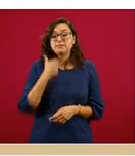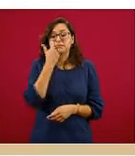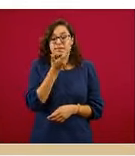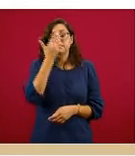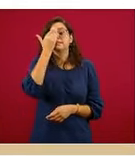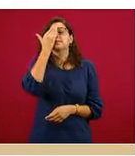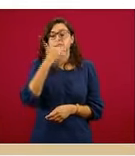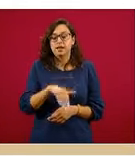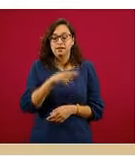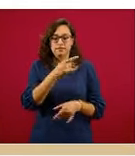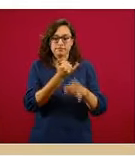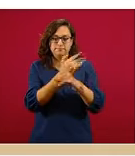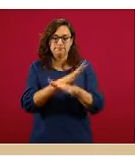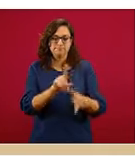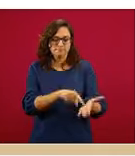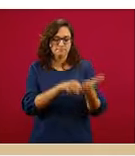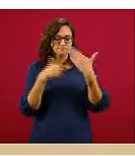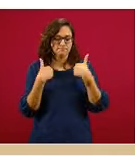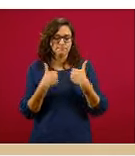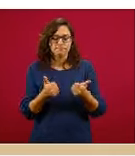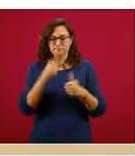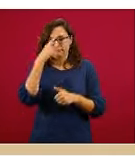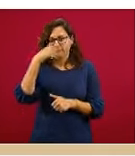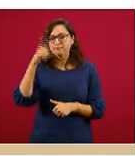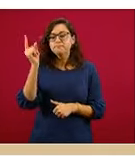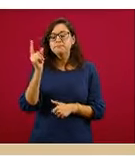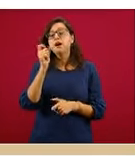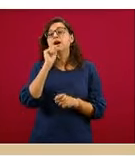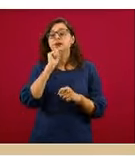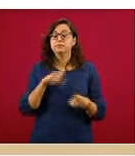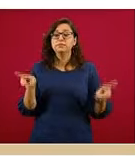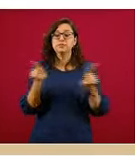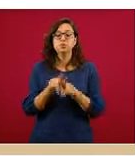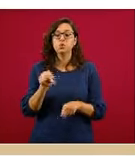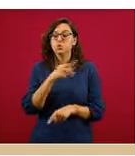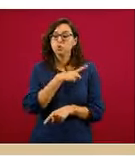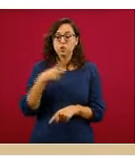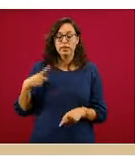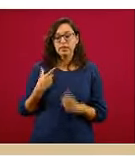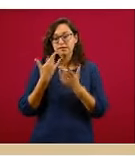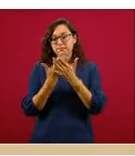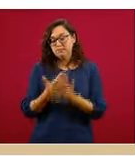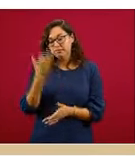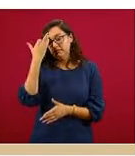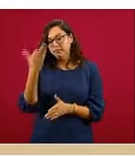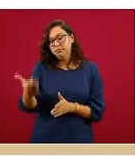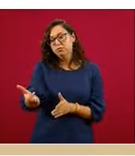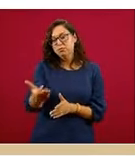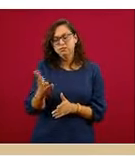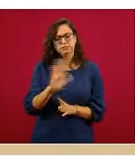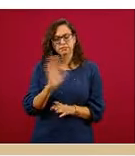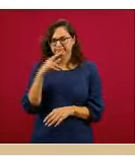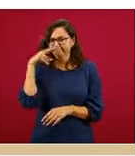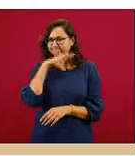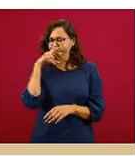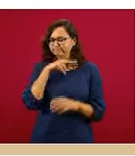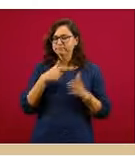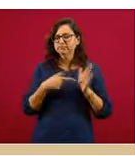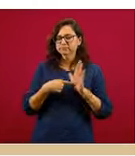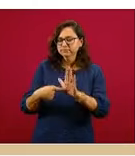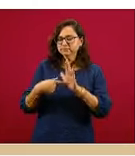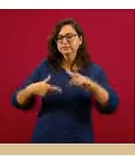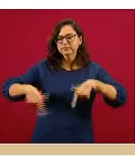información asequible y a la mano, ¿no? Y además no tienen que esperar un periodo largo de tiempo para recibir información actualizada